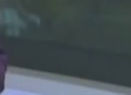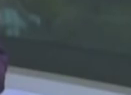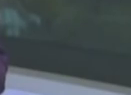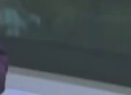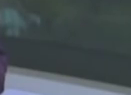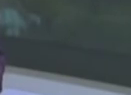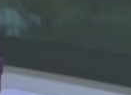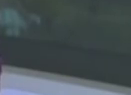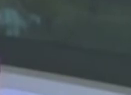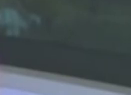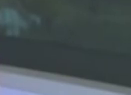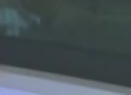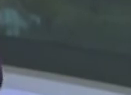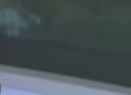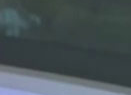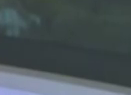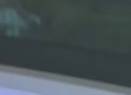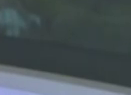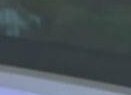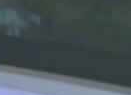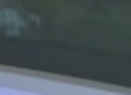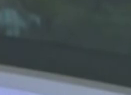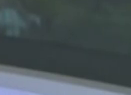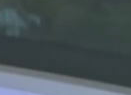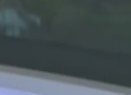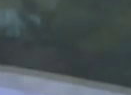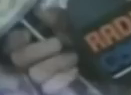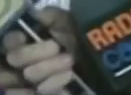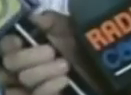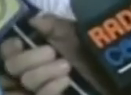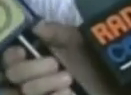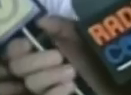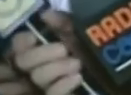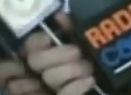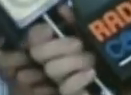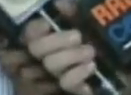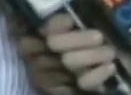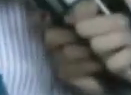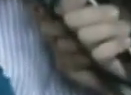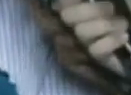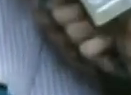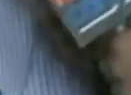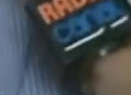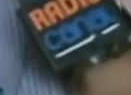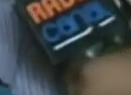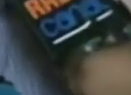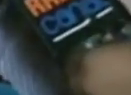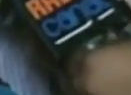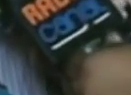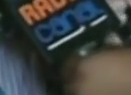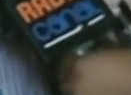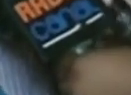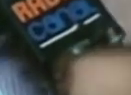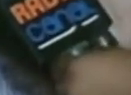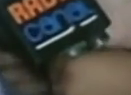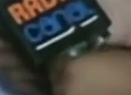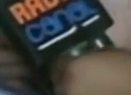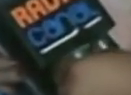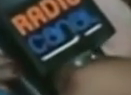12:56 minutos del mediodía. De inmediato nos trasladamos al Consejo Nacional Electoral. Hay información de interés con Michelle Caballero a esta hora. Jorge Rodríguez, jefe de la Comisión de Verificación